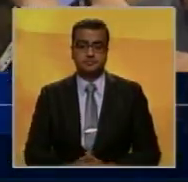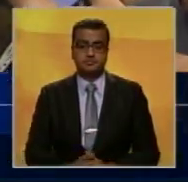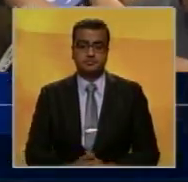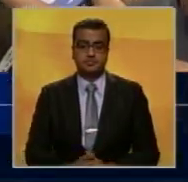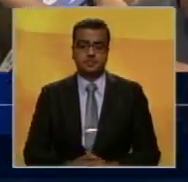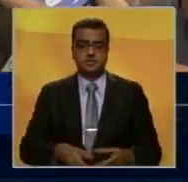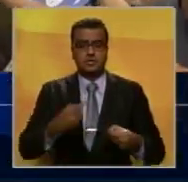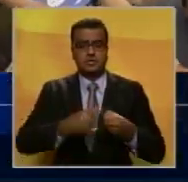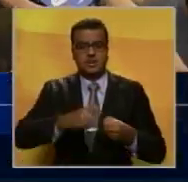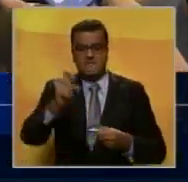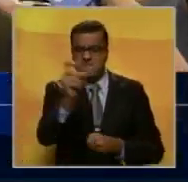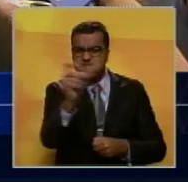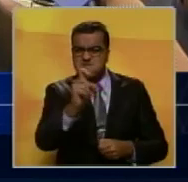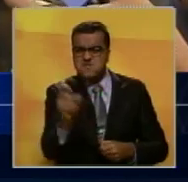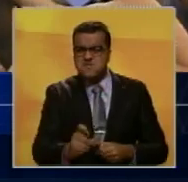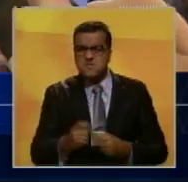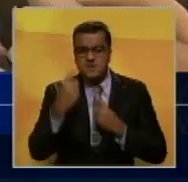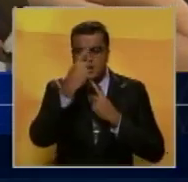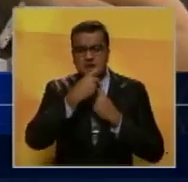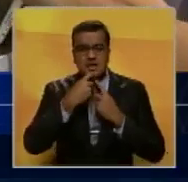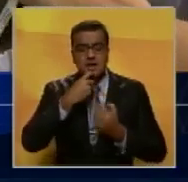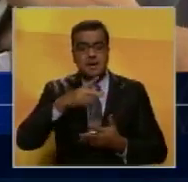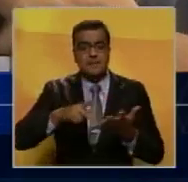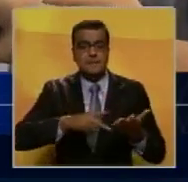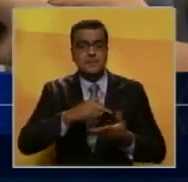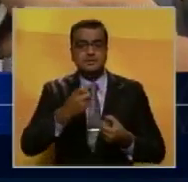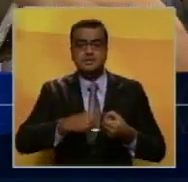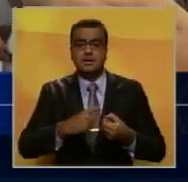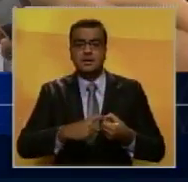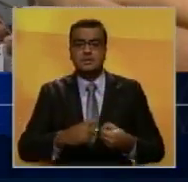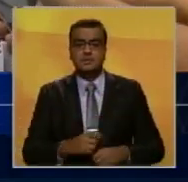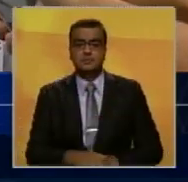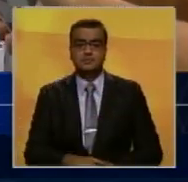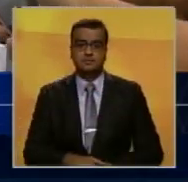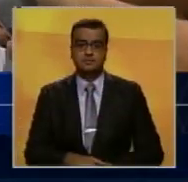echaron gas pimienta en la Plaza Abrión.